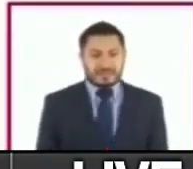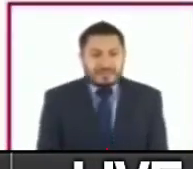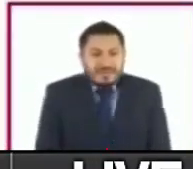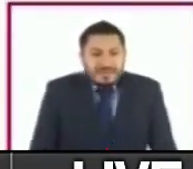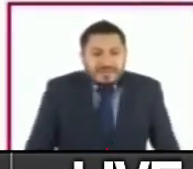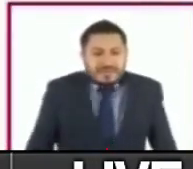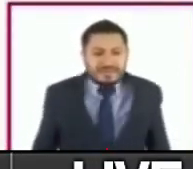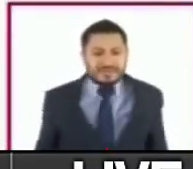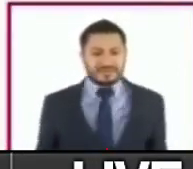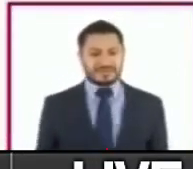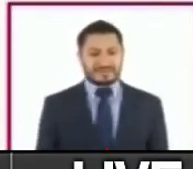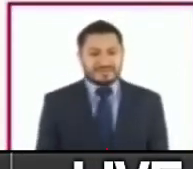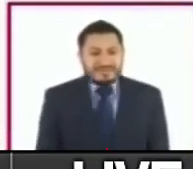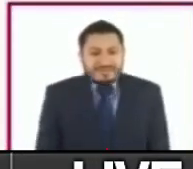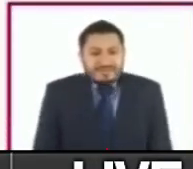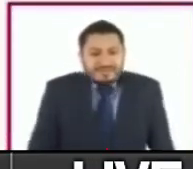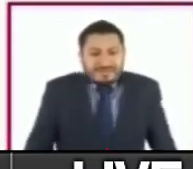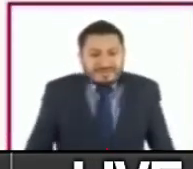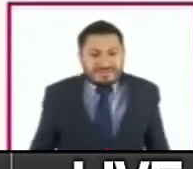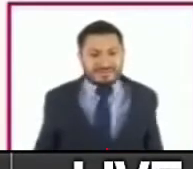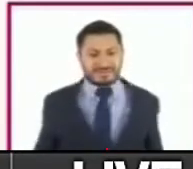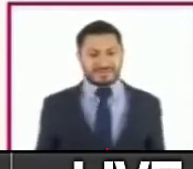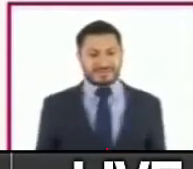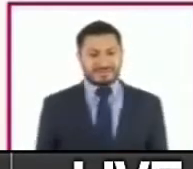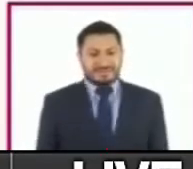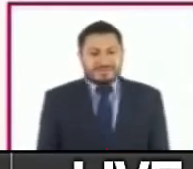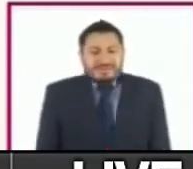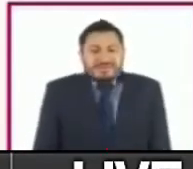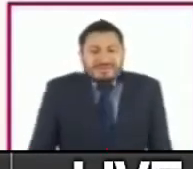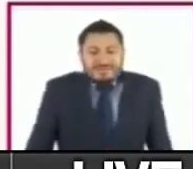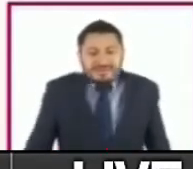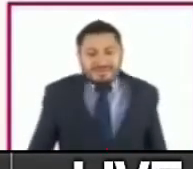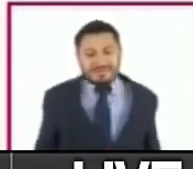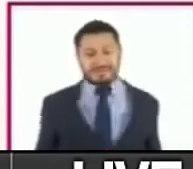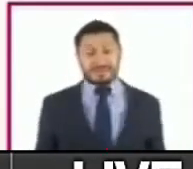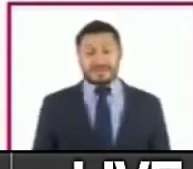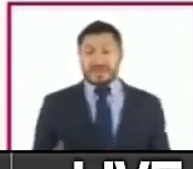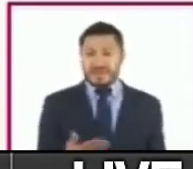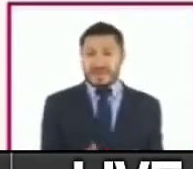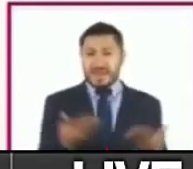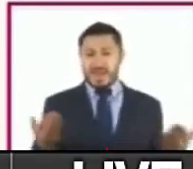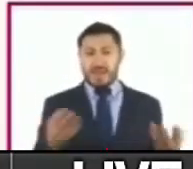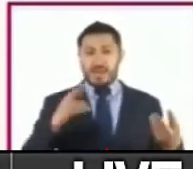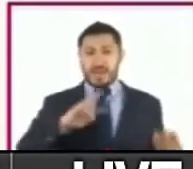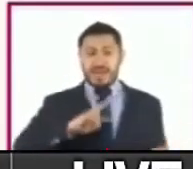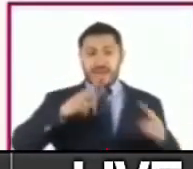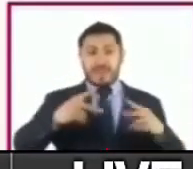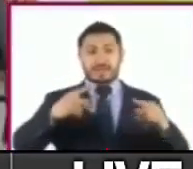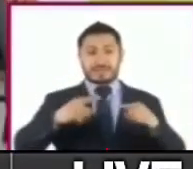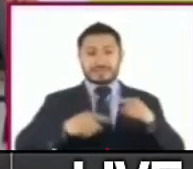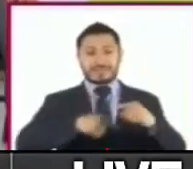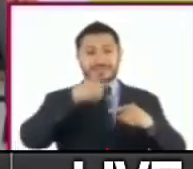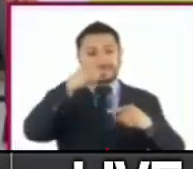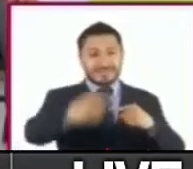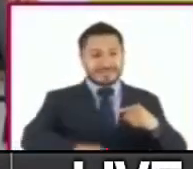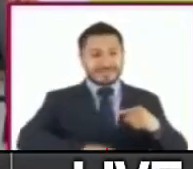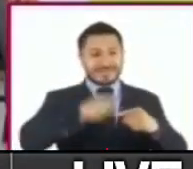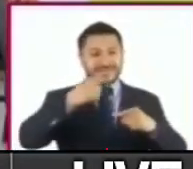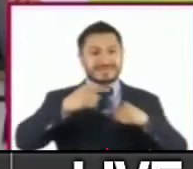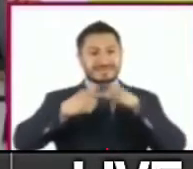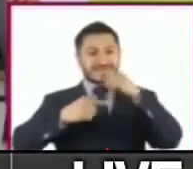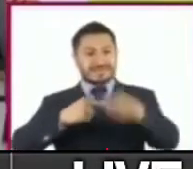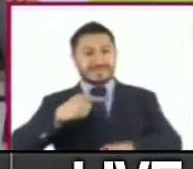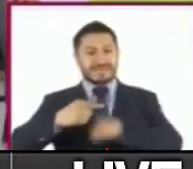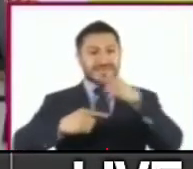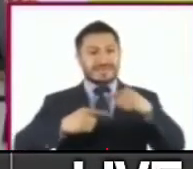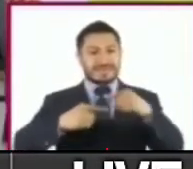siente muy bien. Ay, sí, era lo que necesitaba. Ahora lo haremos hacia el frente. Hombros arriba